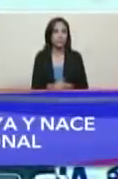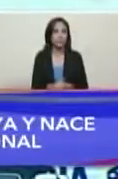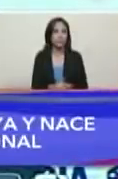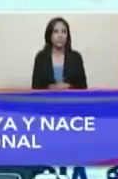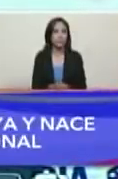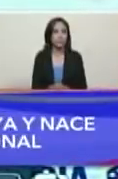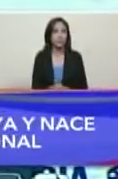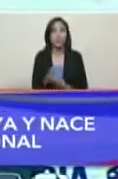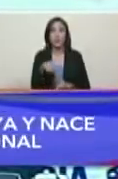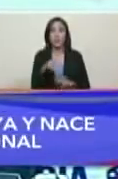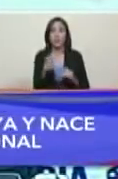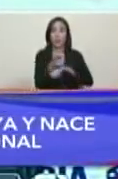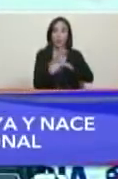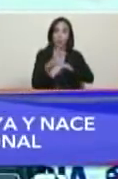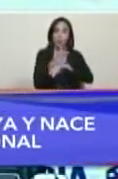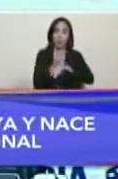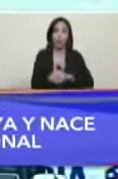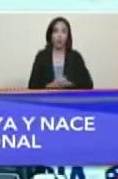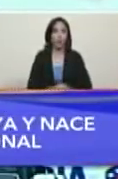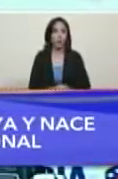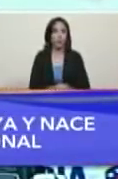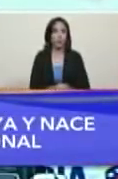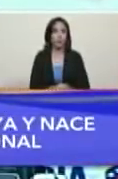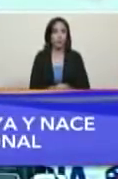de gobierno de calle,